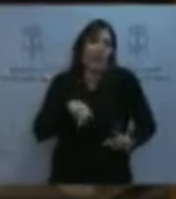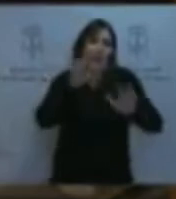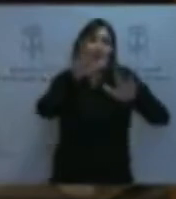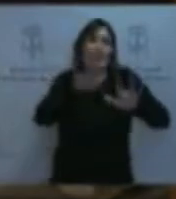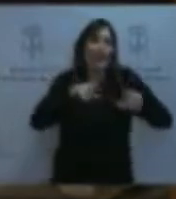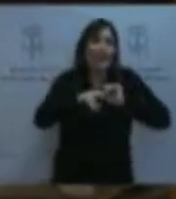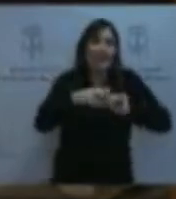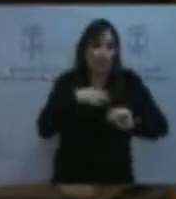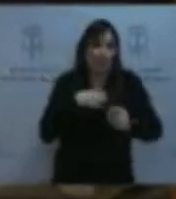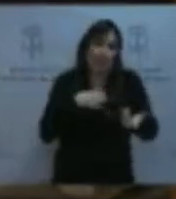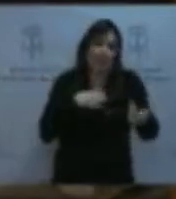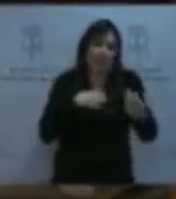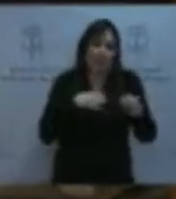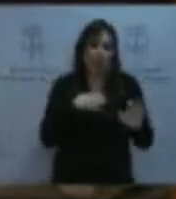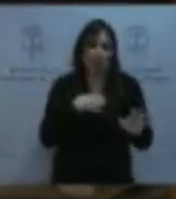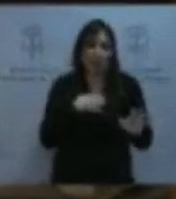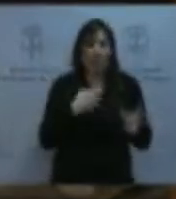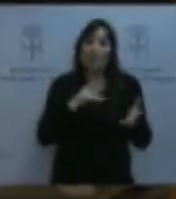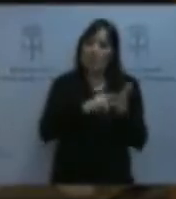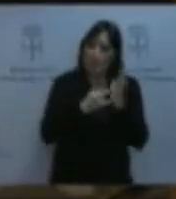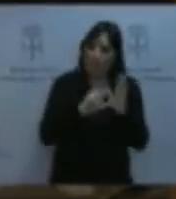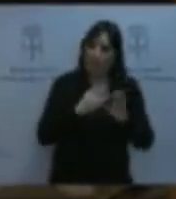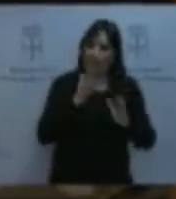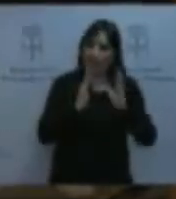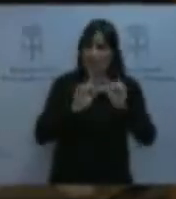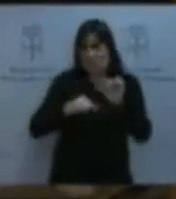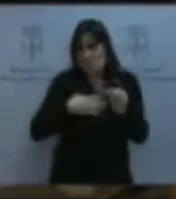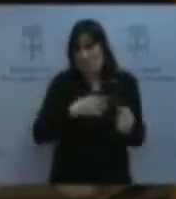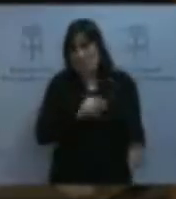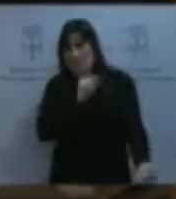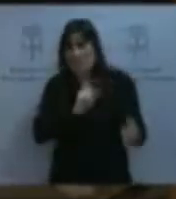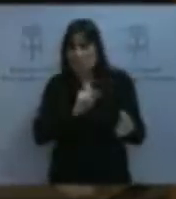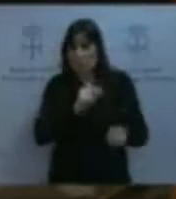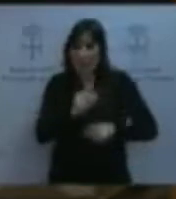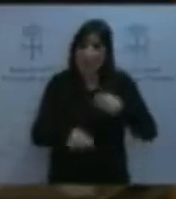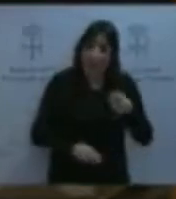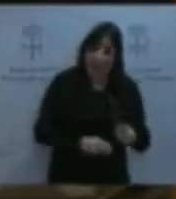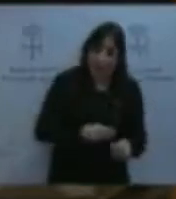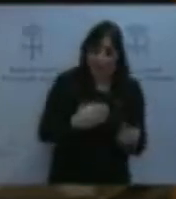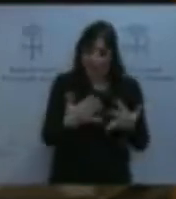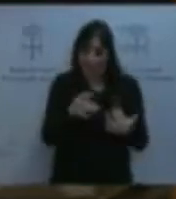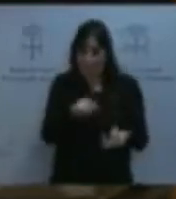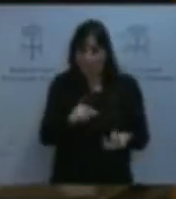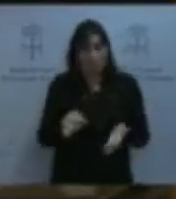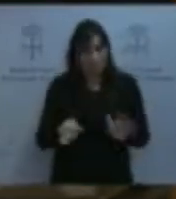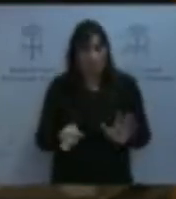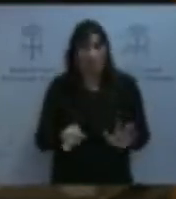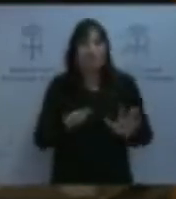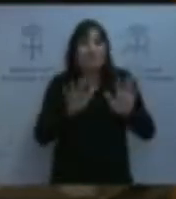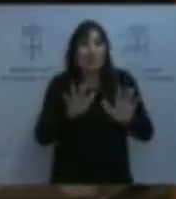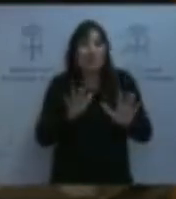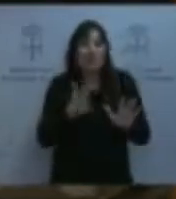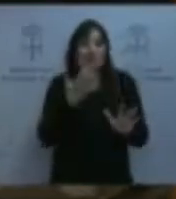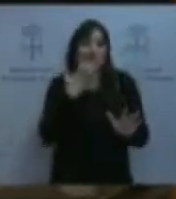de intervención, luego podemos discutir si se han hecho con mayor o menor celeridad, pero en todo caso es evidente que frente a fenómenos excepcionales siempre es más complicado